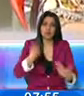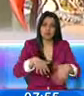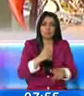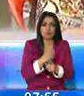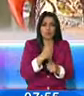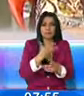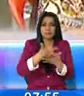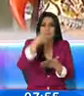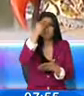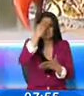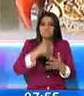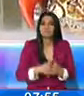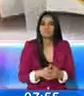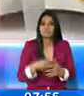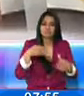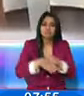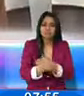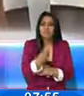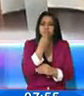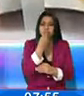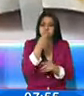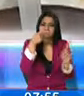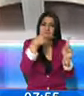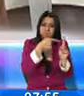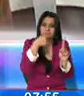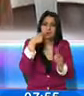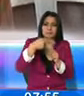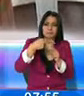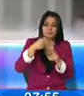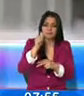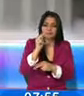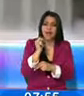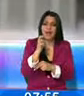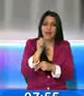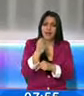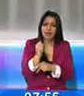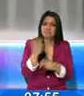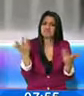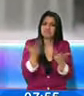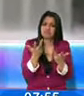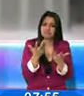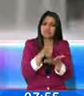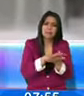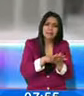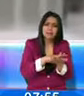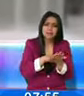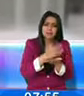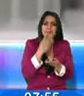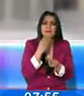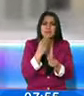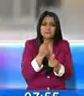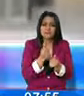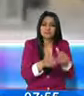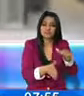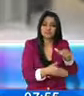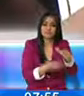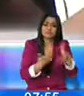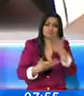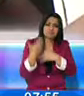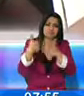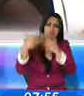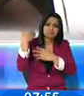La búsqueda de estas comidas, señala el historiador Ángel Emilio Hidalgo, proviene de la mezcla de sabores, de la cocina de